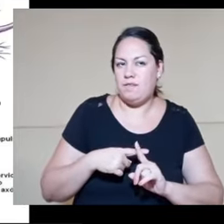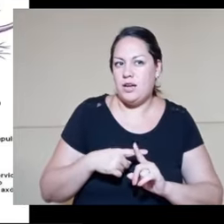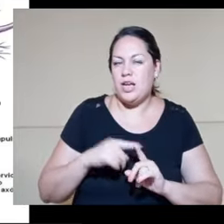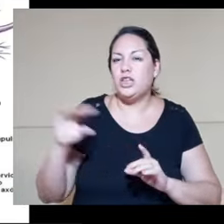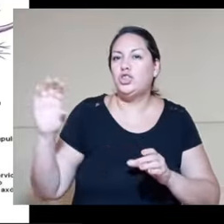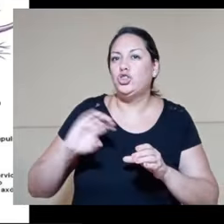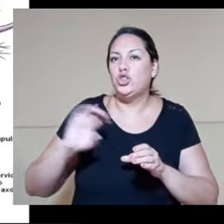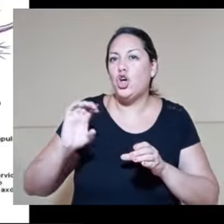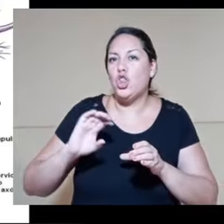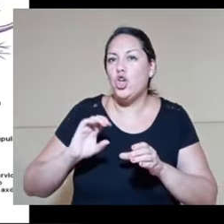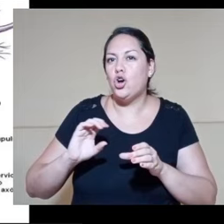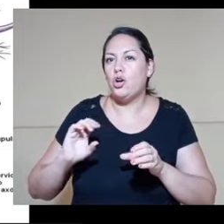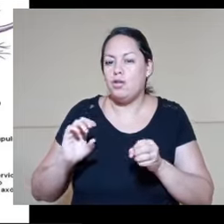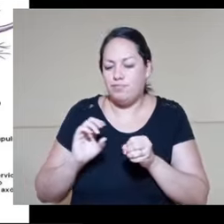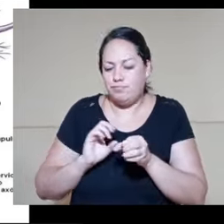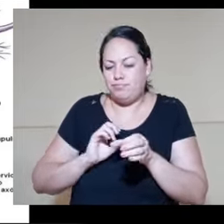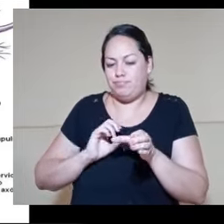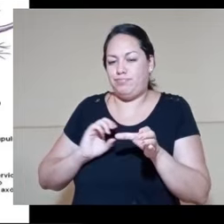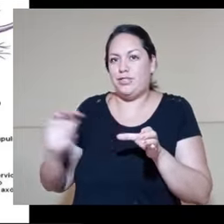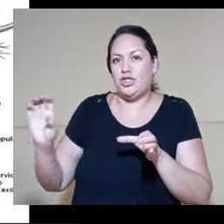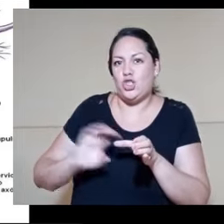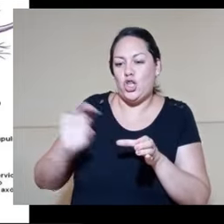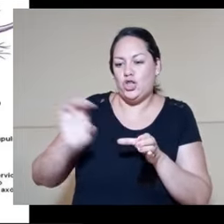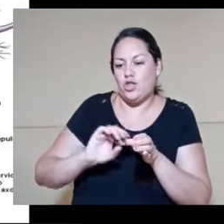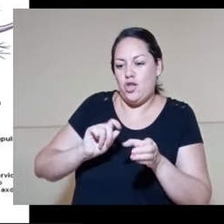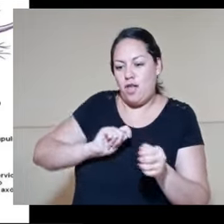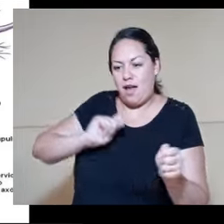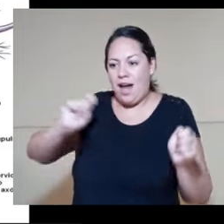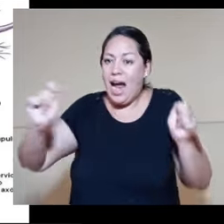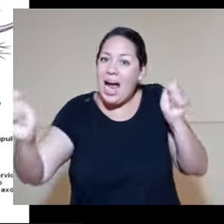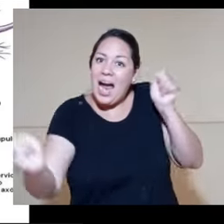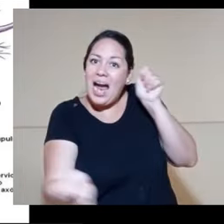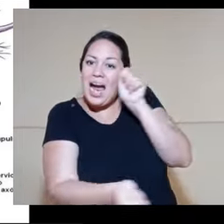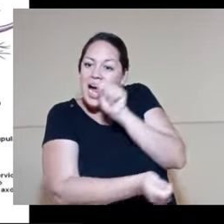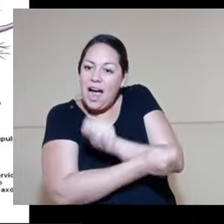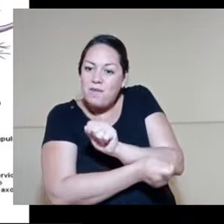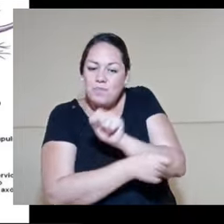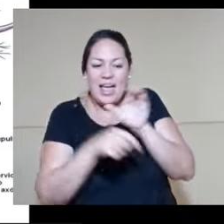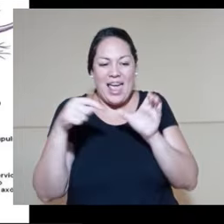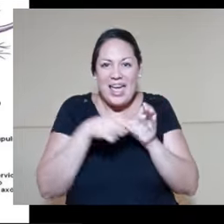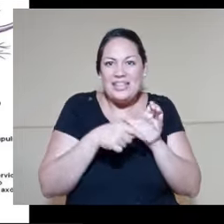abren los canales, empieza a entrar el sodio y fíjense qué pasa. Cambia la polaridad,